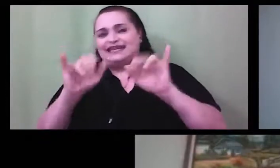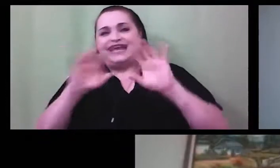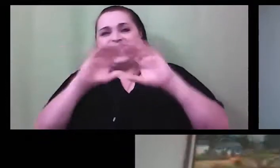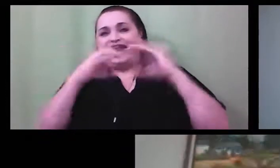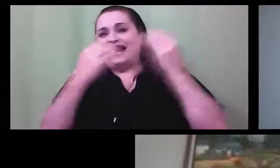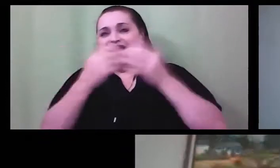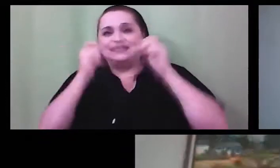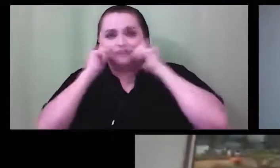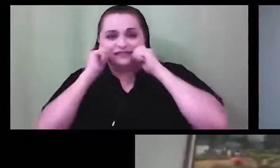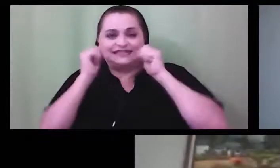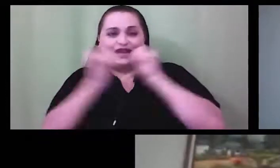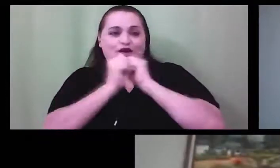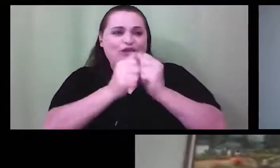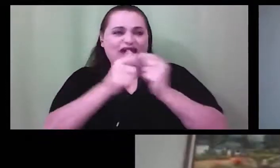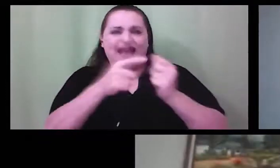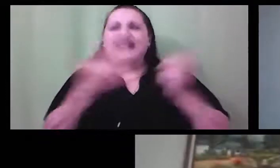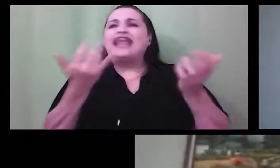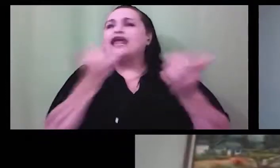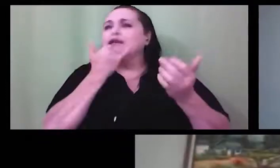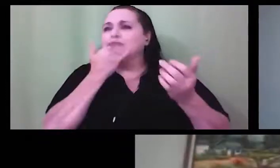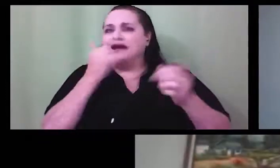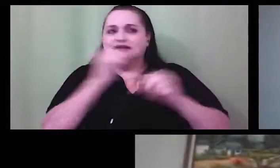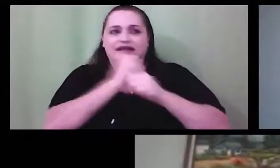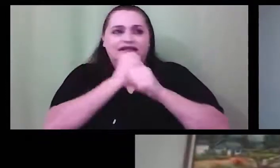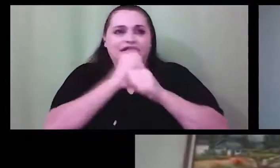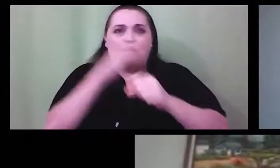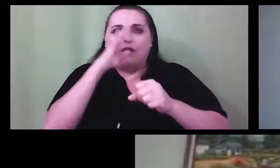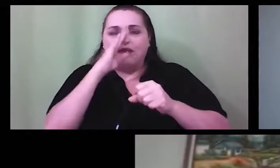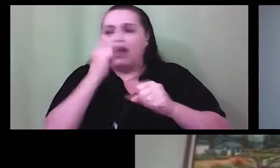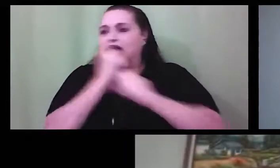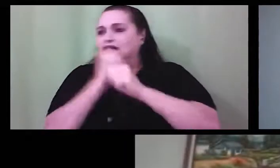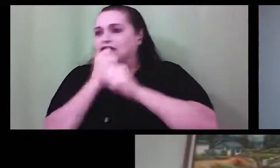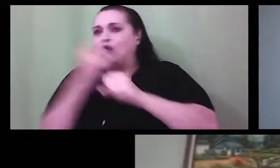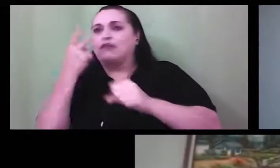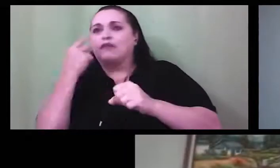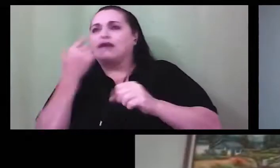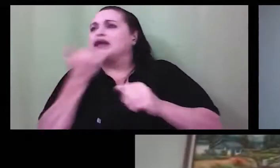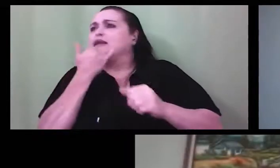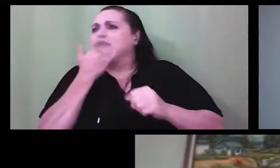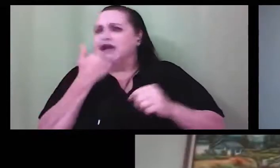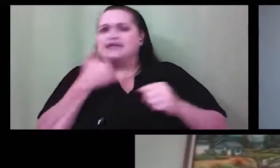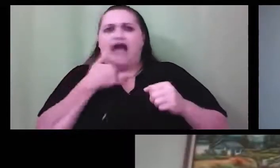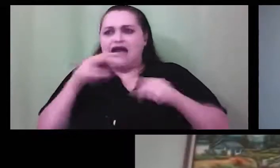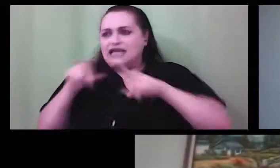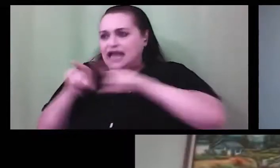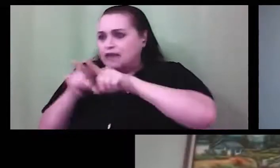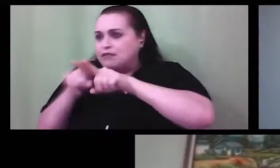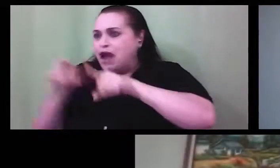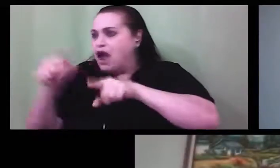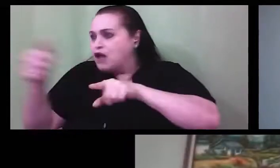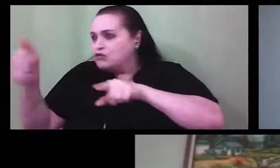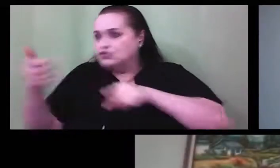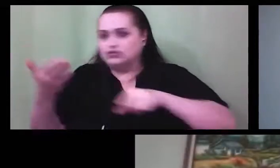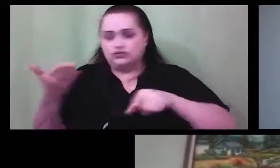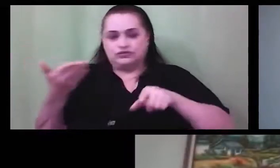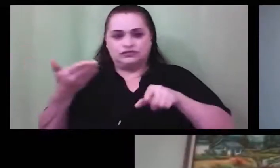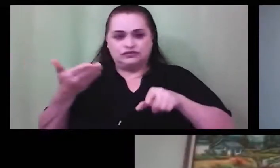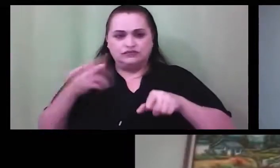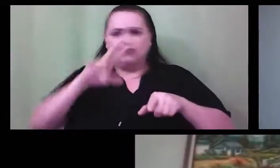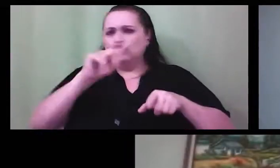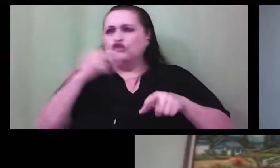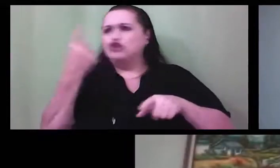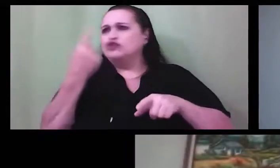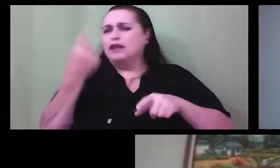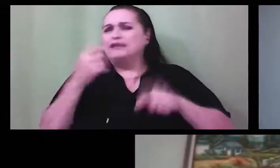él, ¿verdad? ¿Qué pasa con el trabajo de la mamá? ¿Qué pasa con el trabajo del papá? Hay hermanitos también. No solamente está el